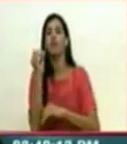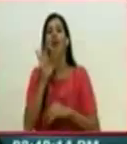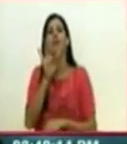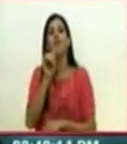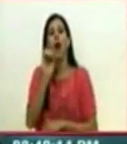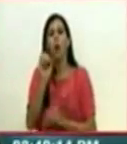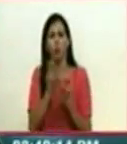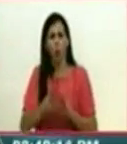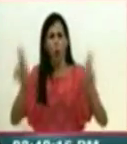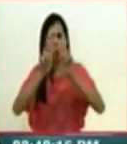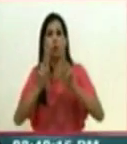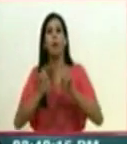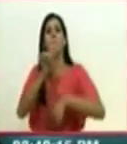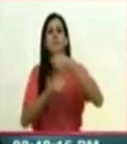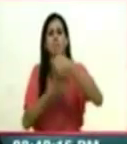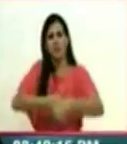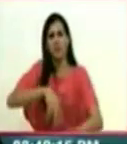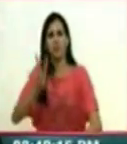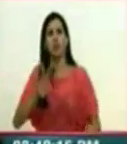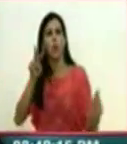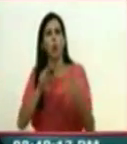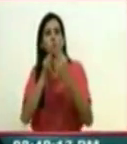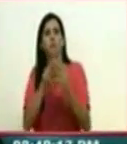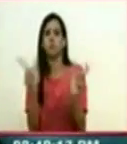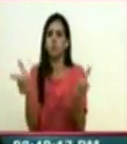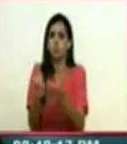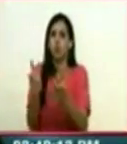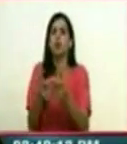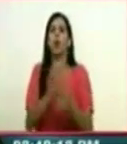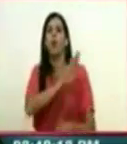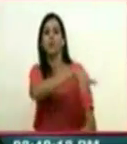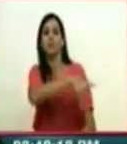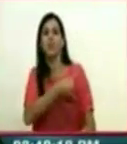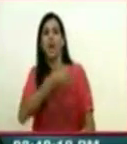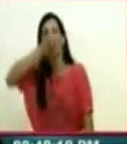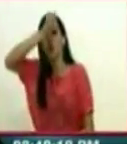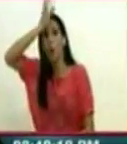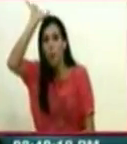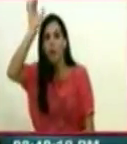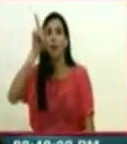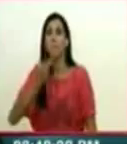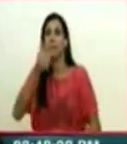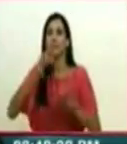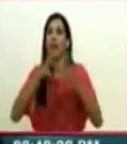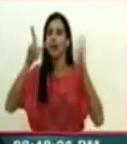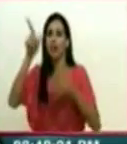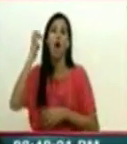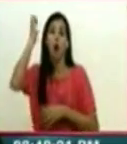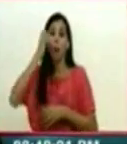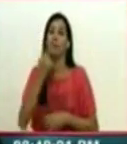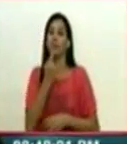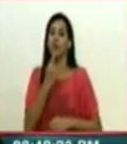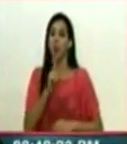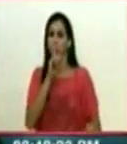vicepresidente ejecutivo Jorge Arriaza sostuvo un encuentro con autoridades de la Universidad La Sapienza de Roma, la más grande de Europa, en el que destacó que